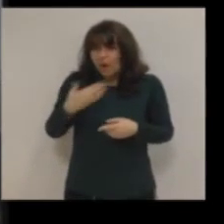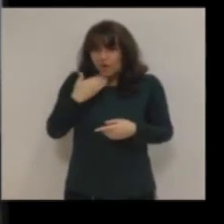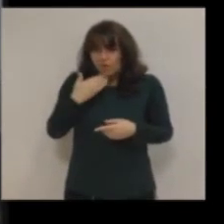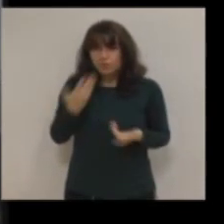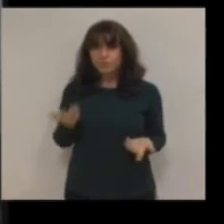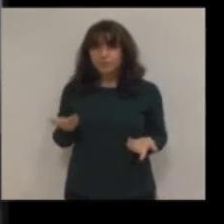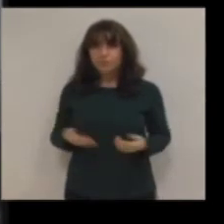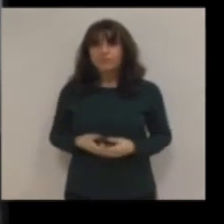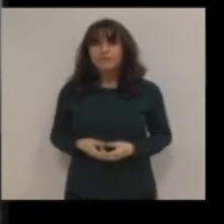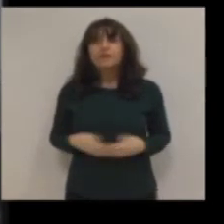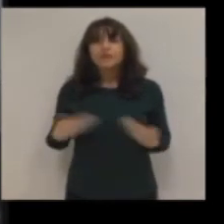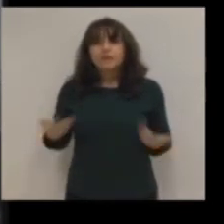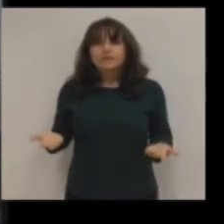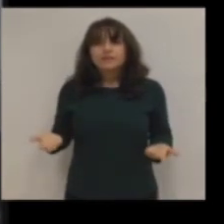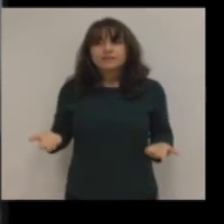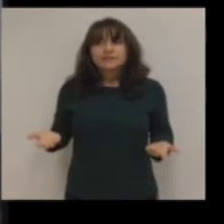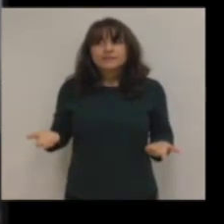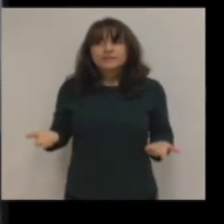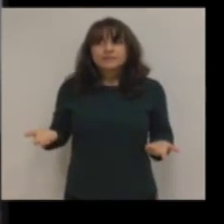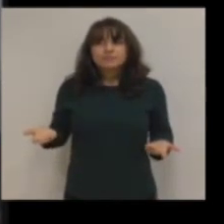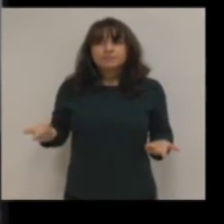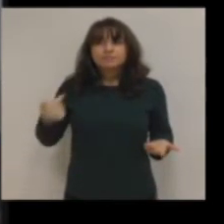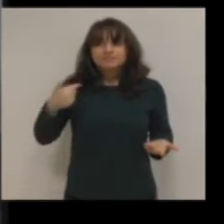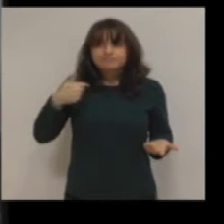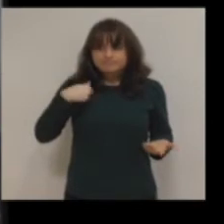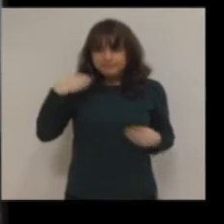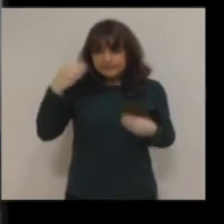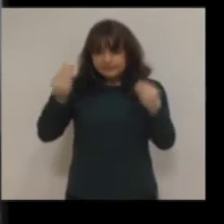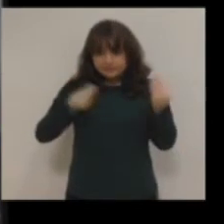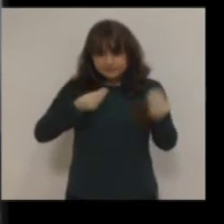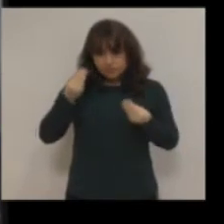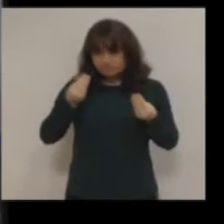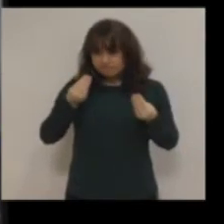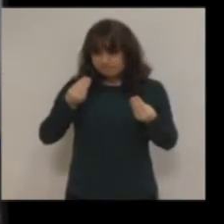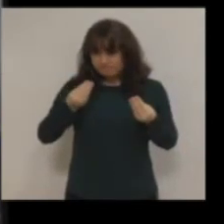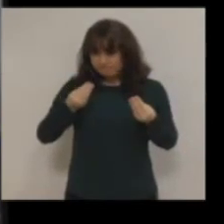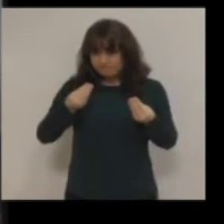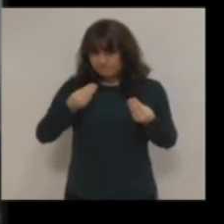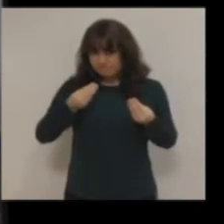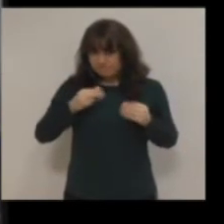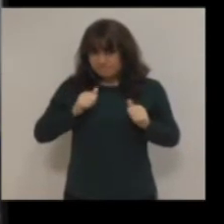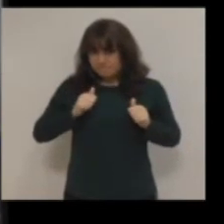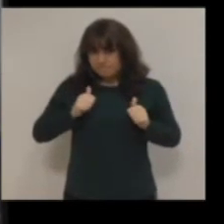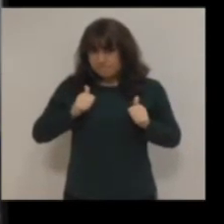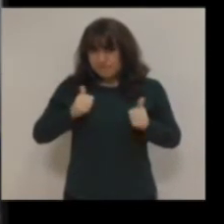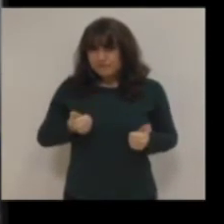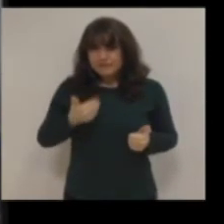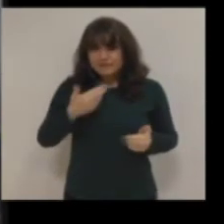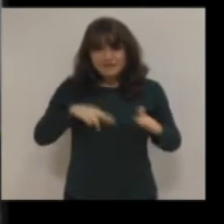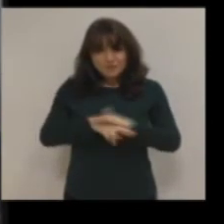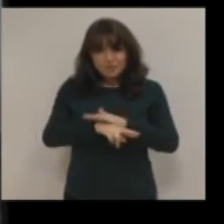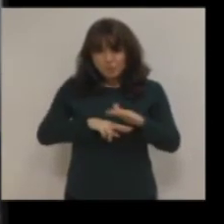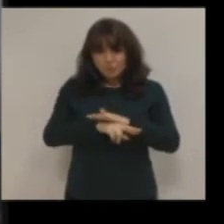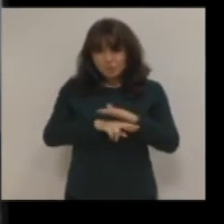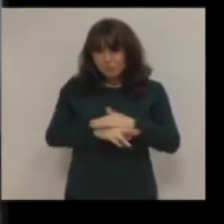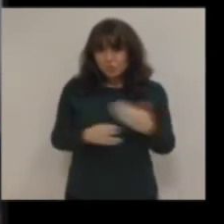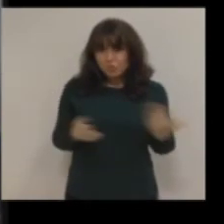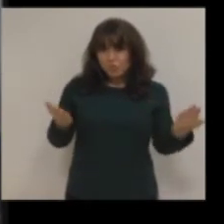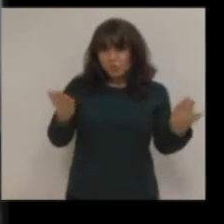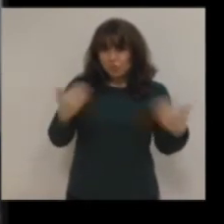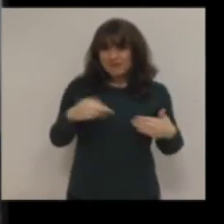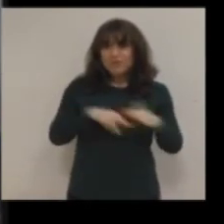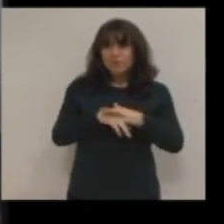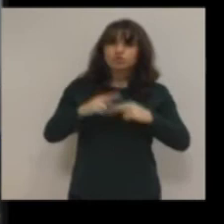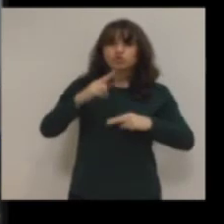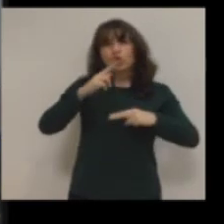resultado. Entonces, creo que a priori la falta de recursos no